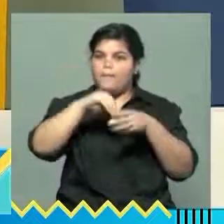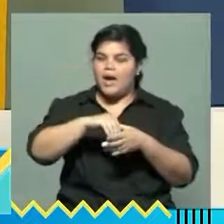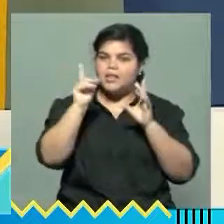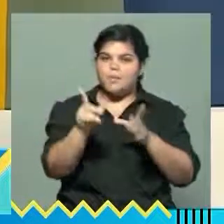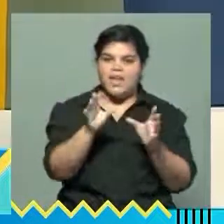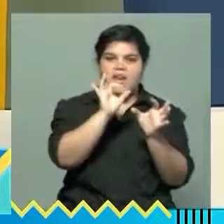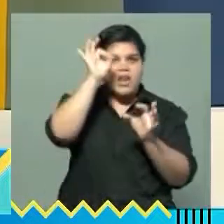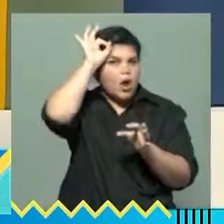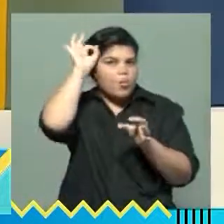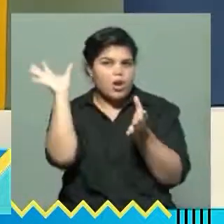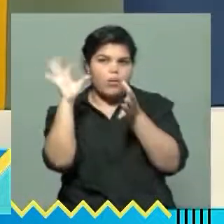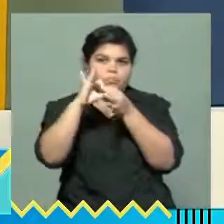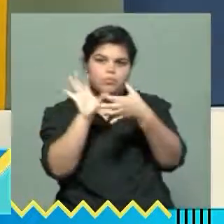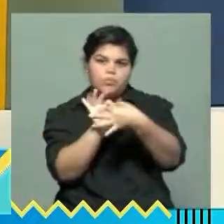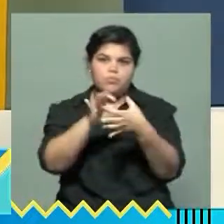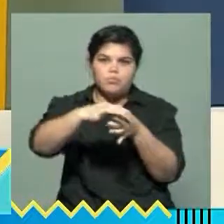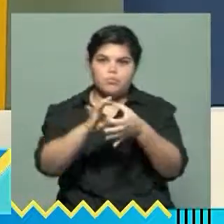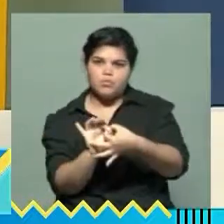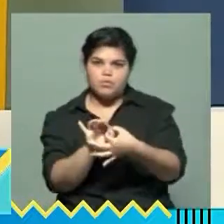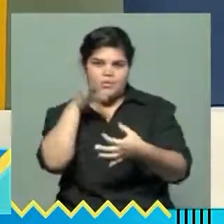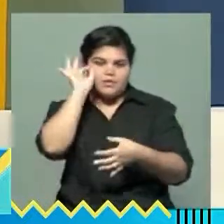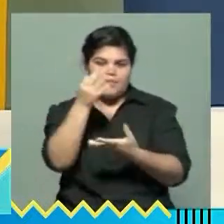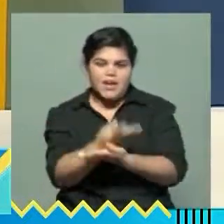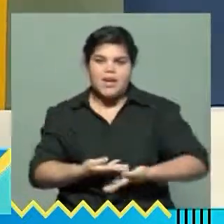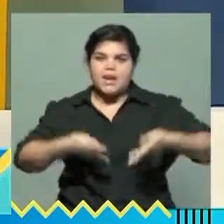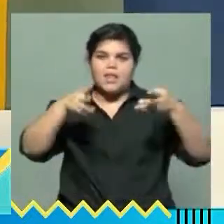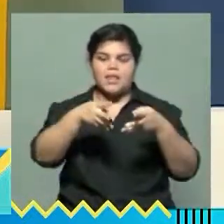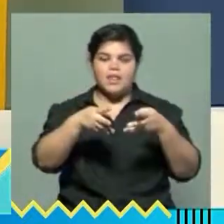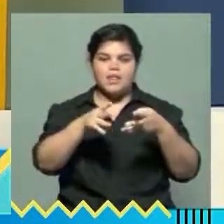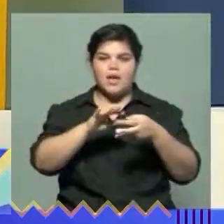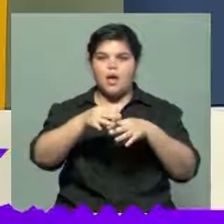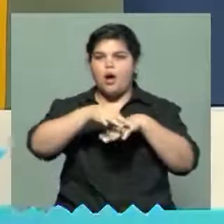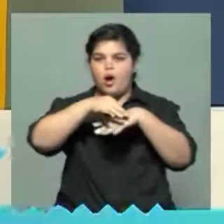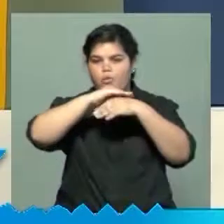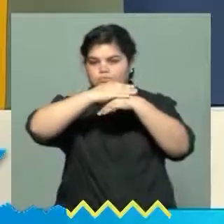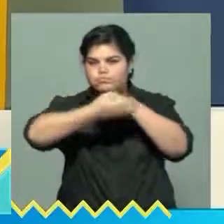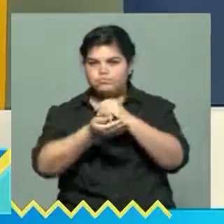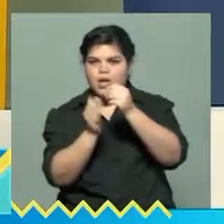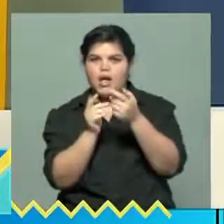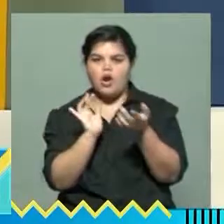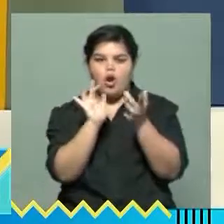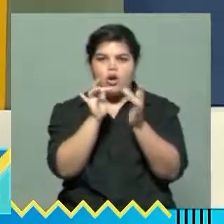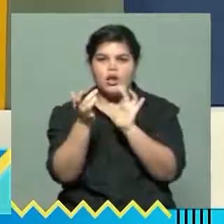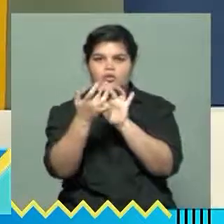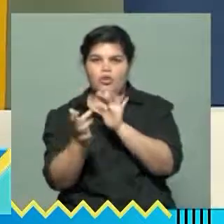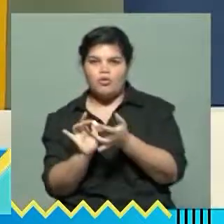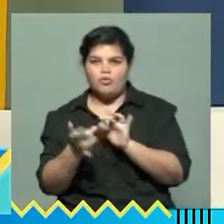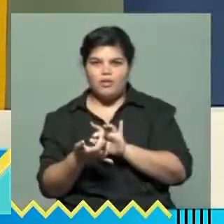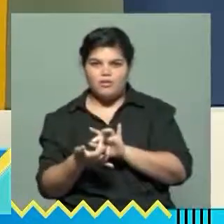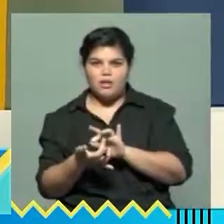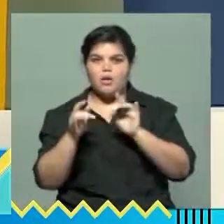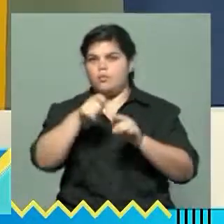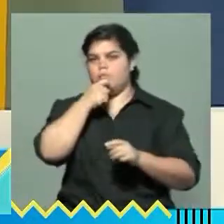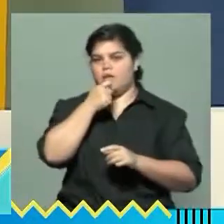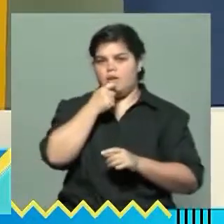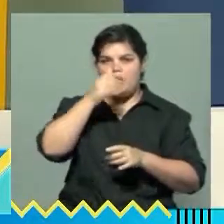neuronas. Nosotros tenemos que tener en cuenta que hay redes y tejidos neuronales que tienen múltiples conexiones entre sí. Una neurona está conectada, no sé, con